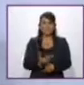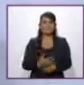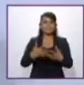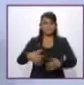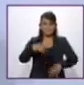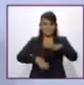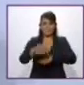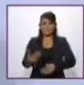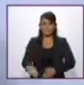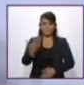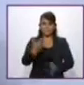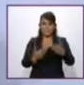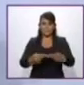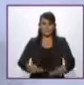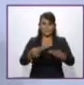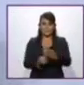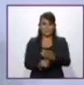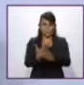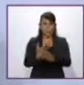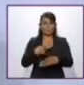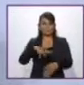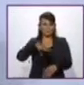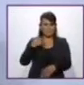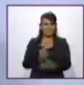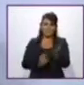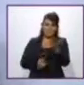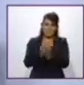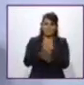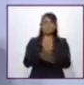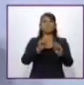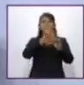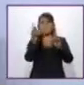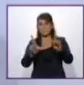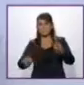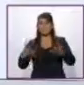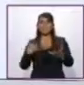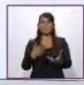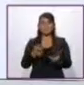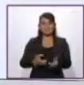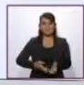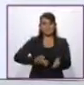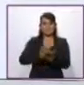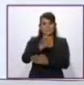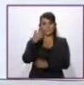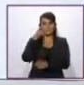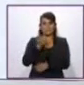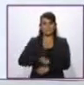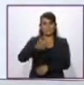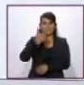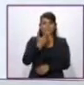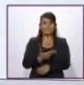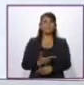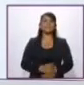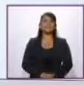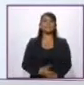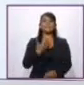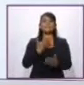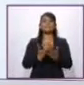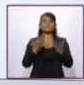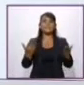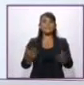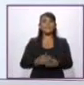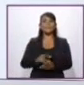Querétaro va a ser el nuevo motor del emprendedor en todo el país. Gracias, candidato. Es el turno de Raquel Ruiz